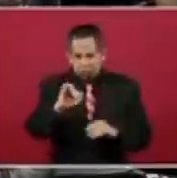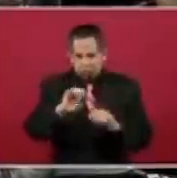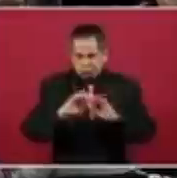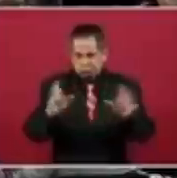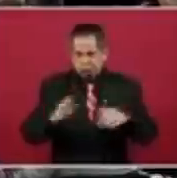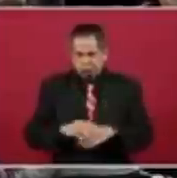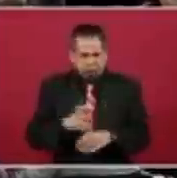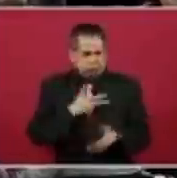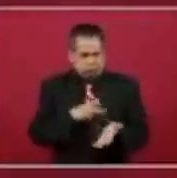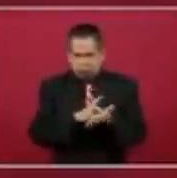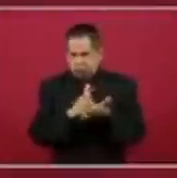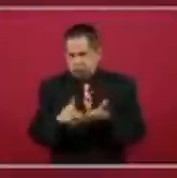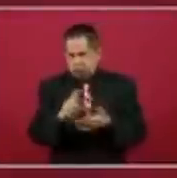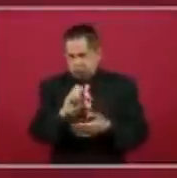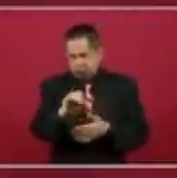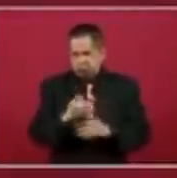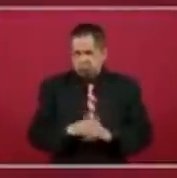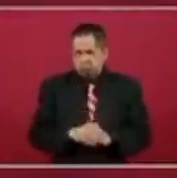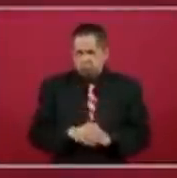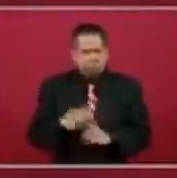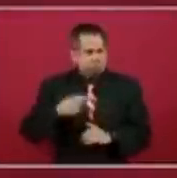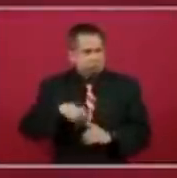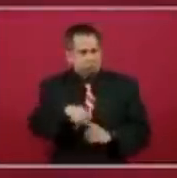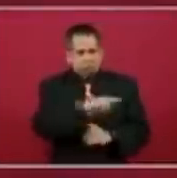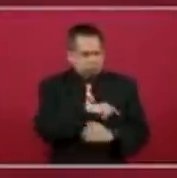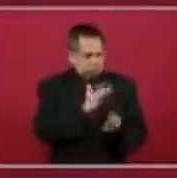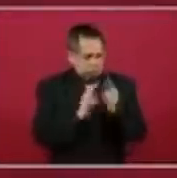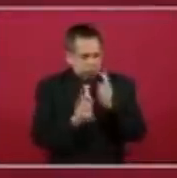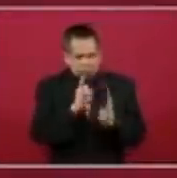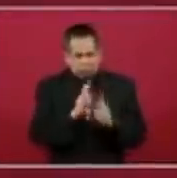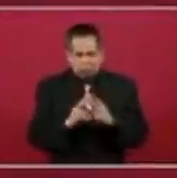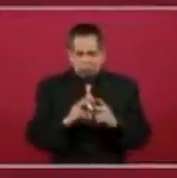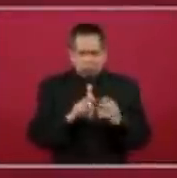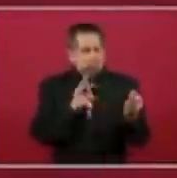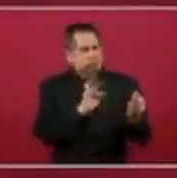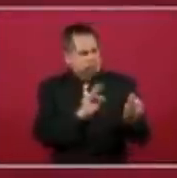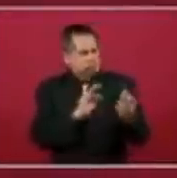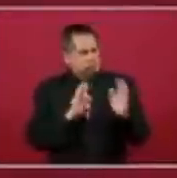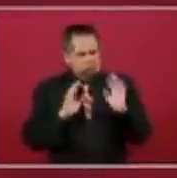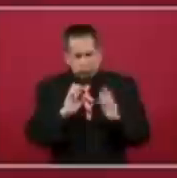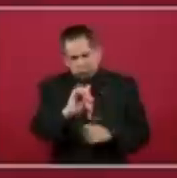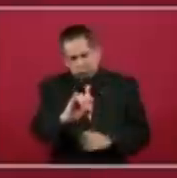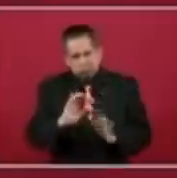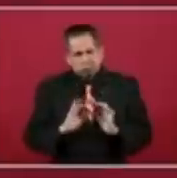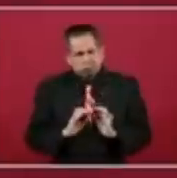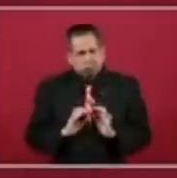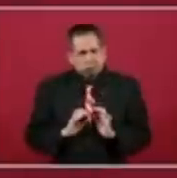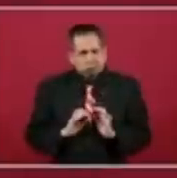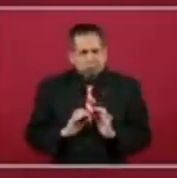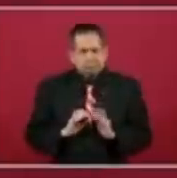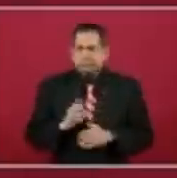un derecho que tienen los ciudadanos, el derecho de audiencia. Y